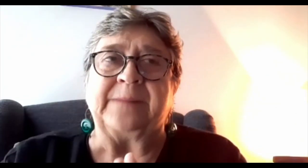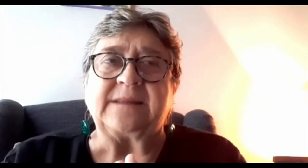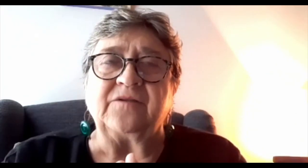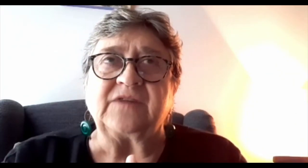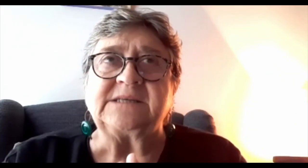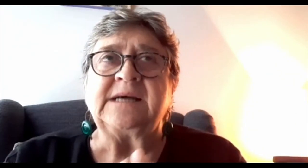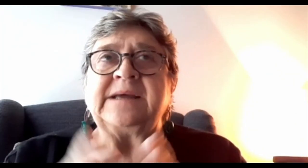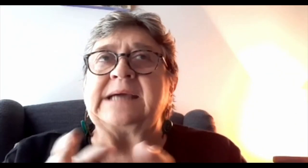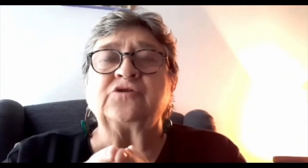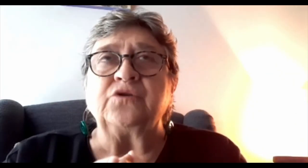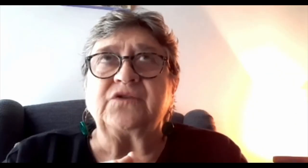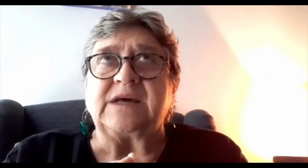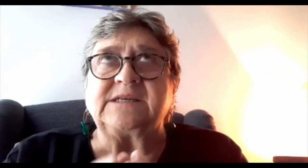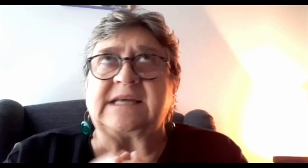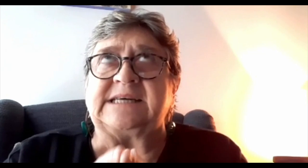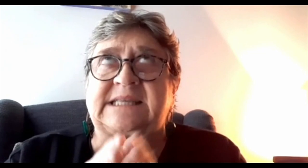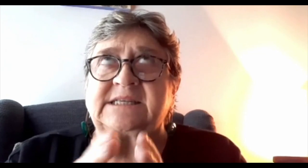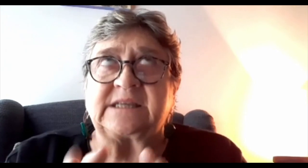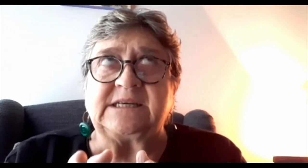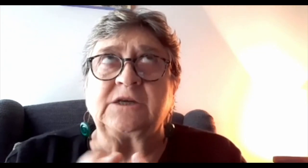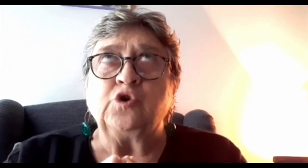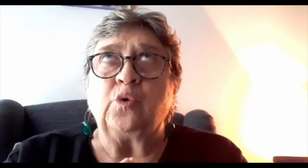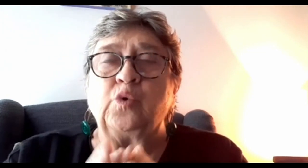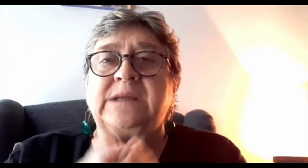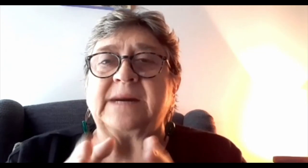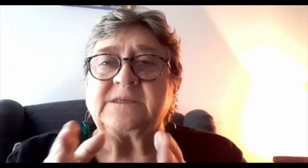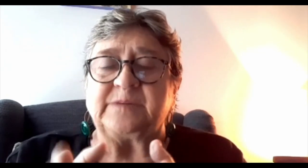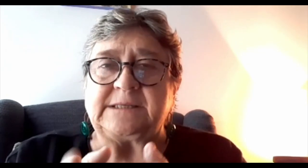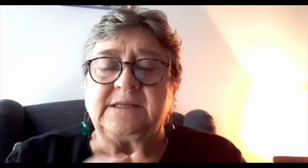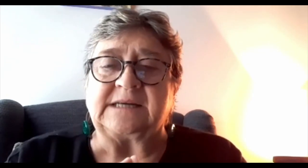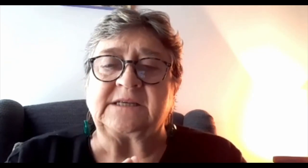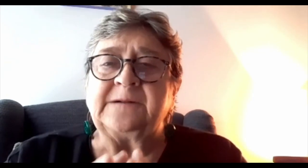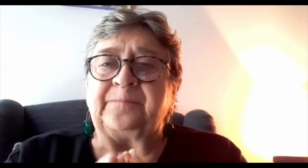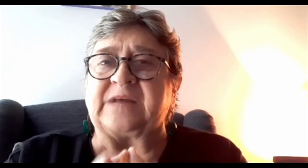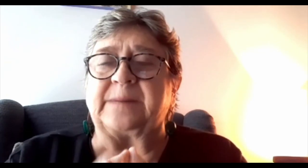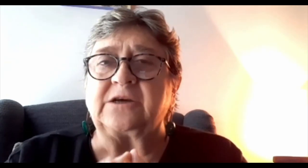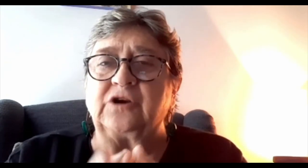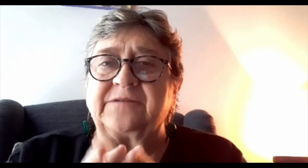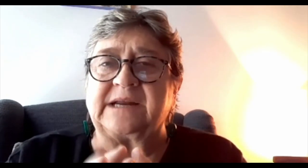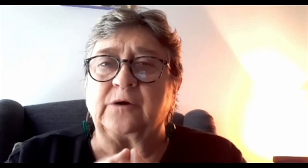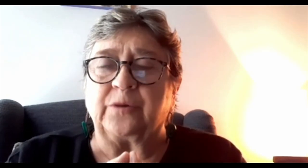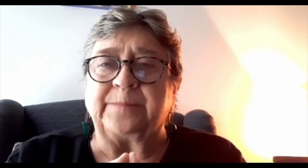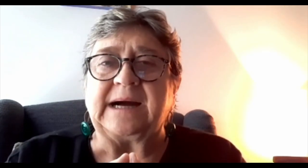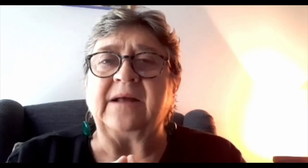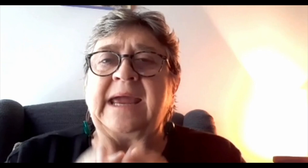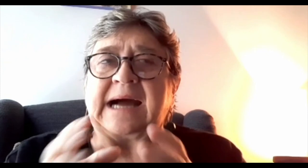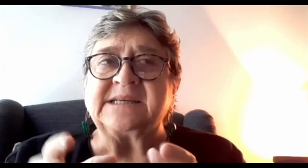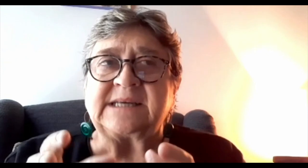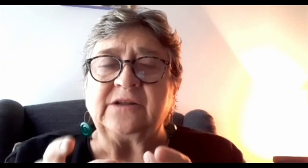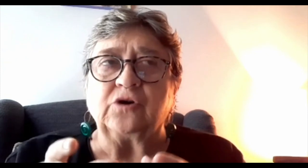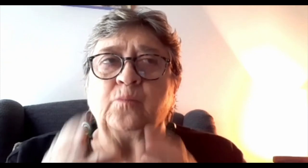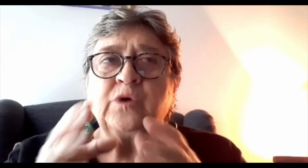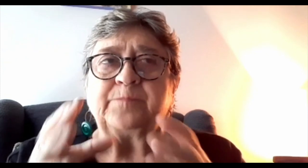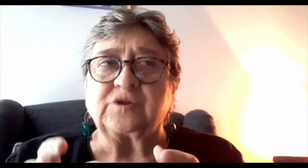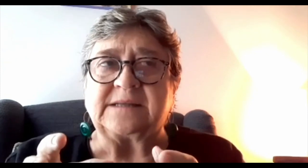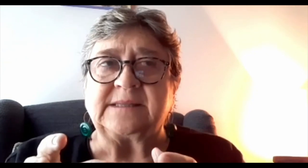de Matanzas. Entonces, estas 3 últimas visitas del Partido de la Izquierda Europea han